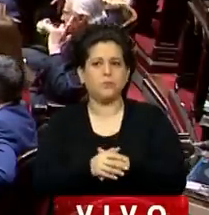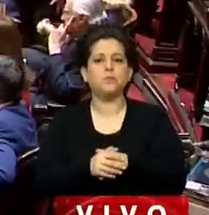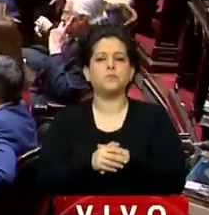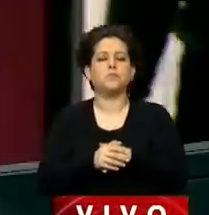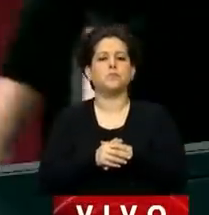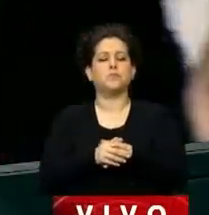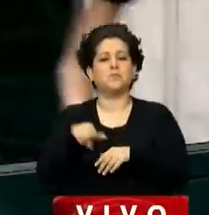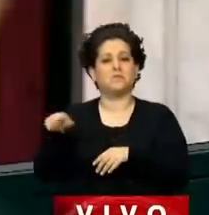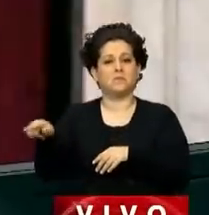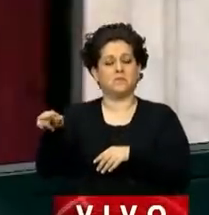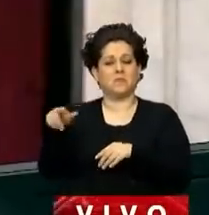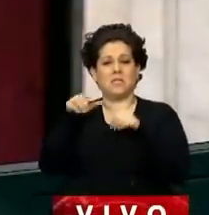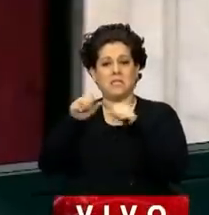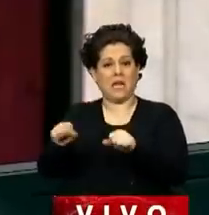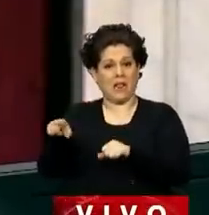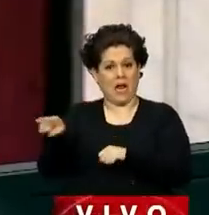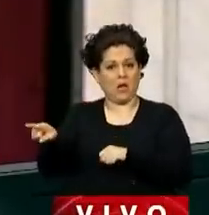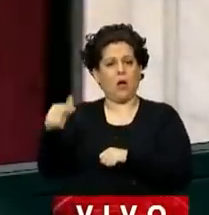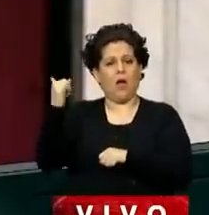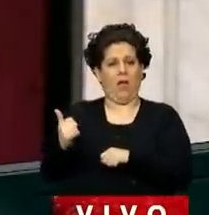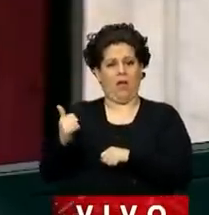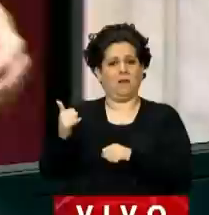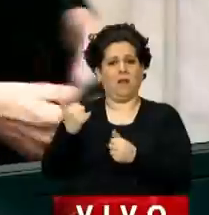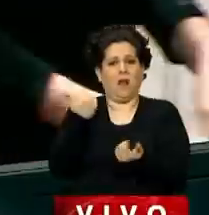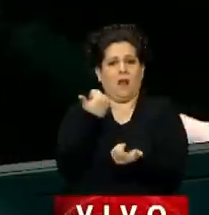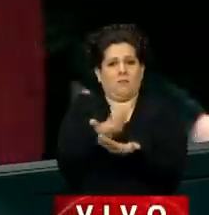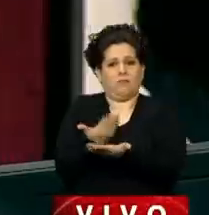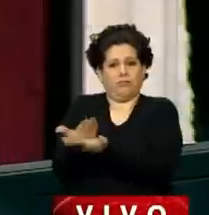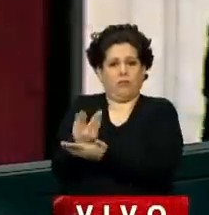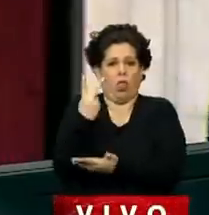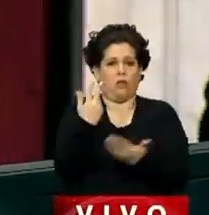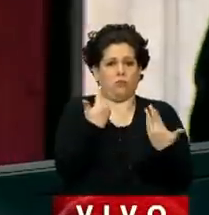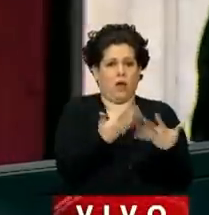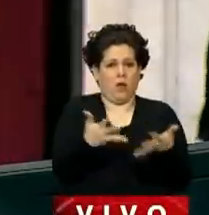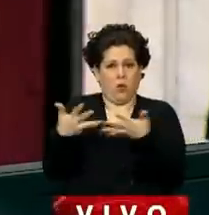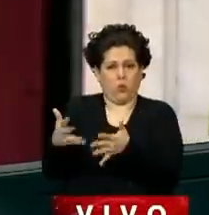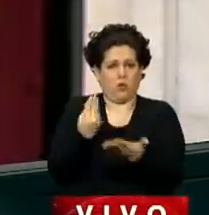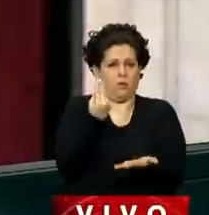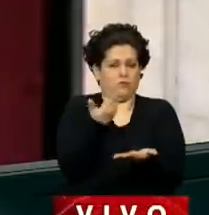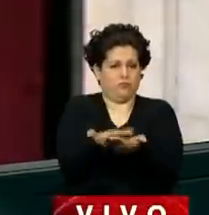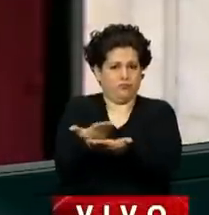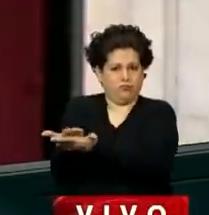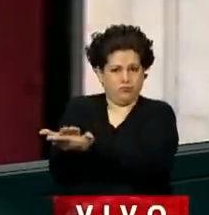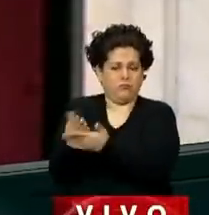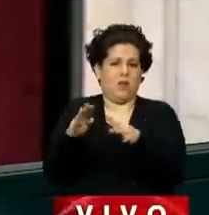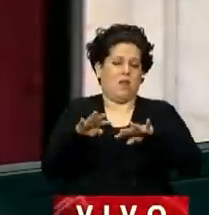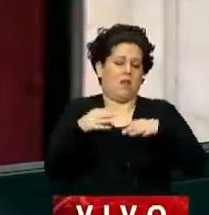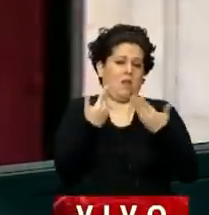¿eh? Obran en secretaría las renuncias que he presentado a la presidencia del